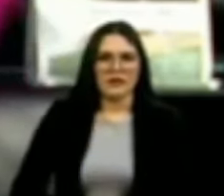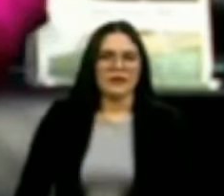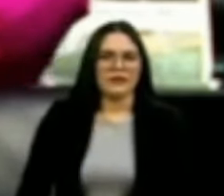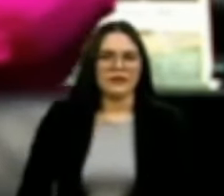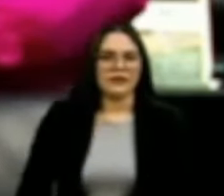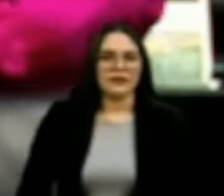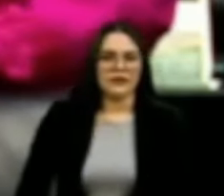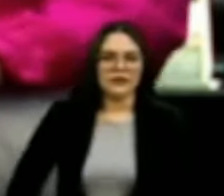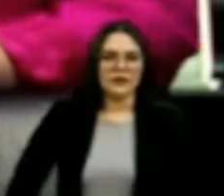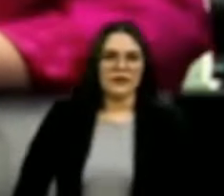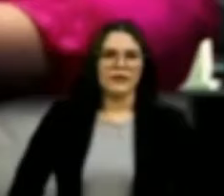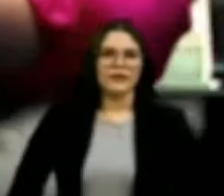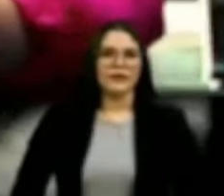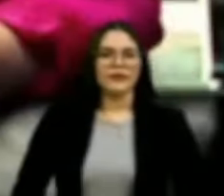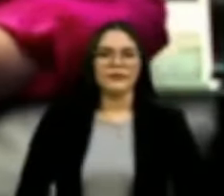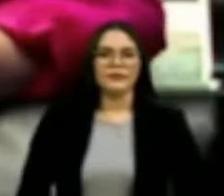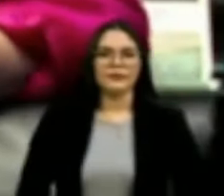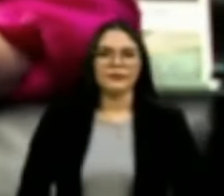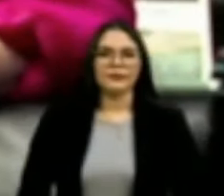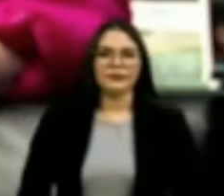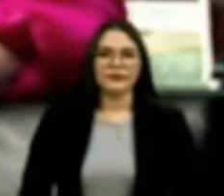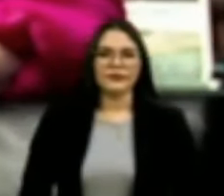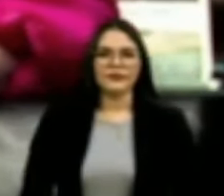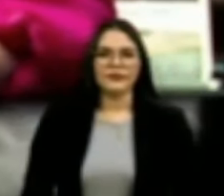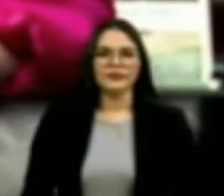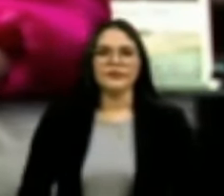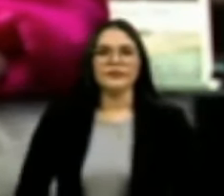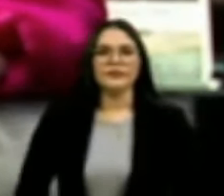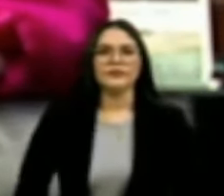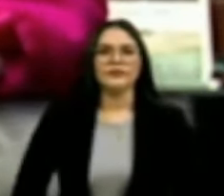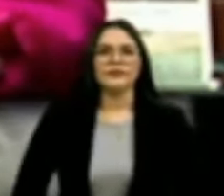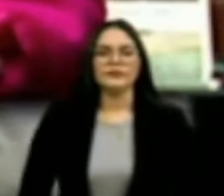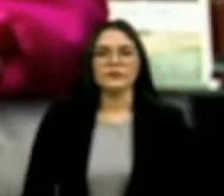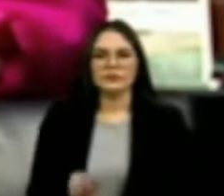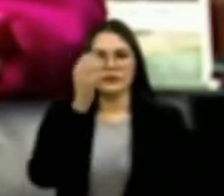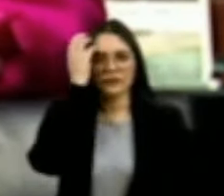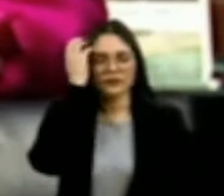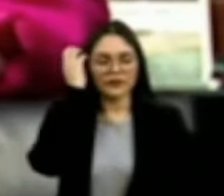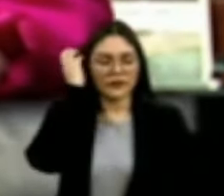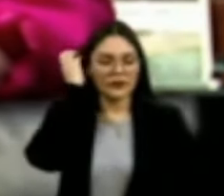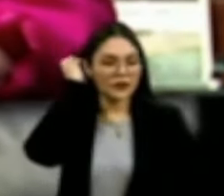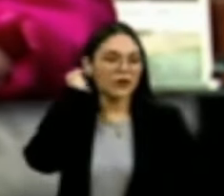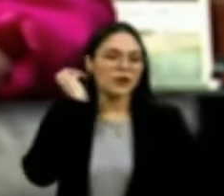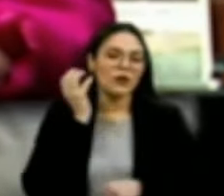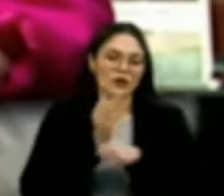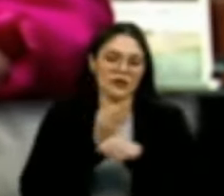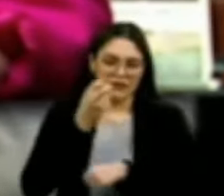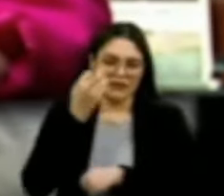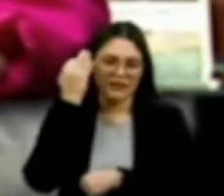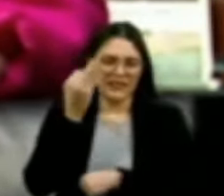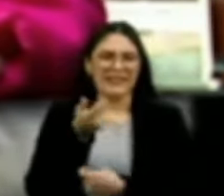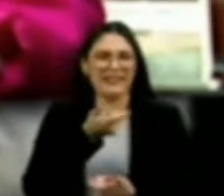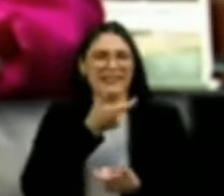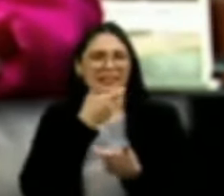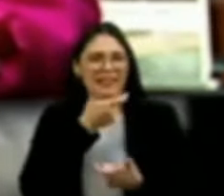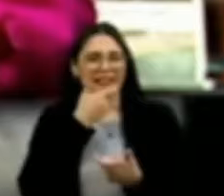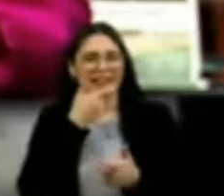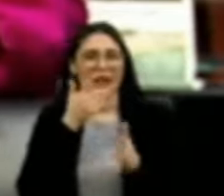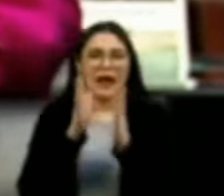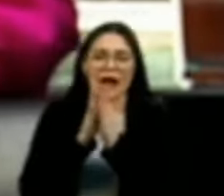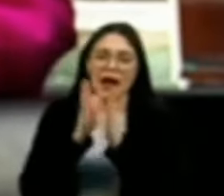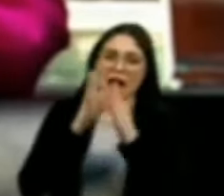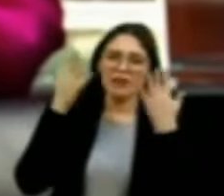No merece el momento risas y aplausos.